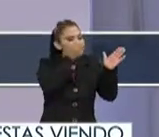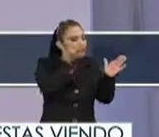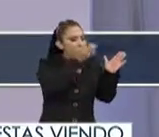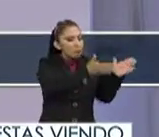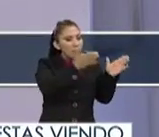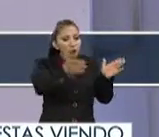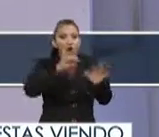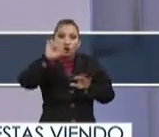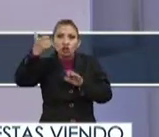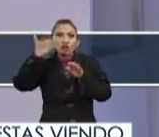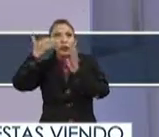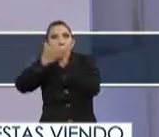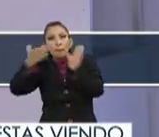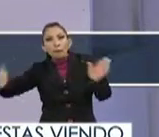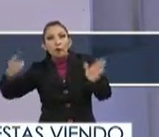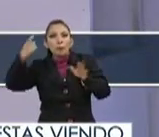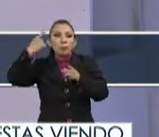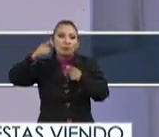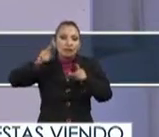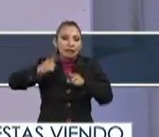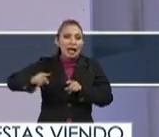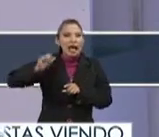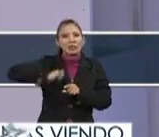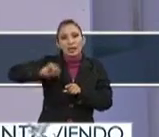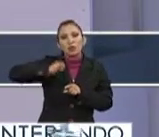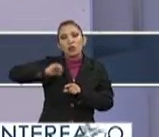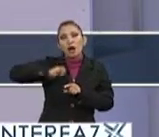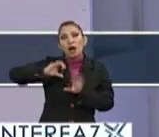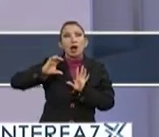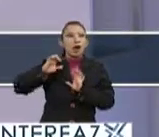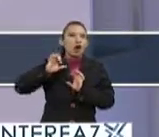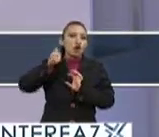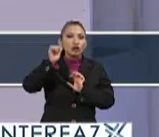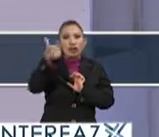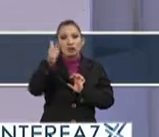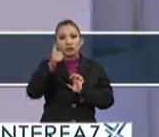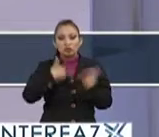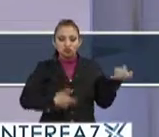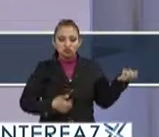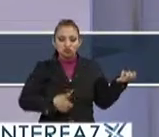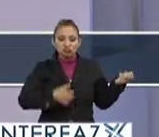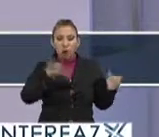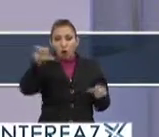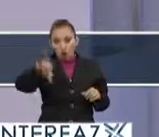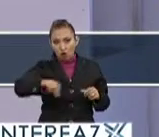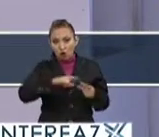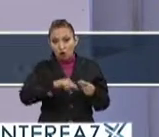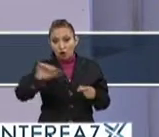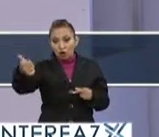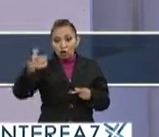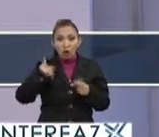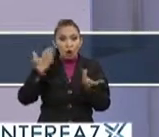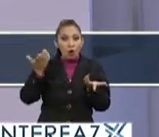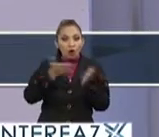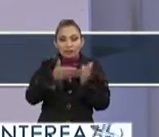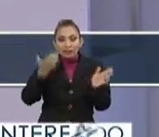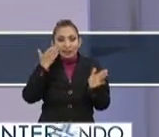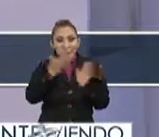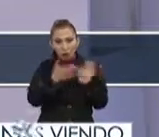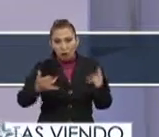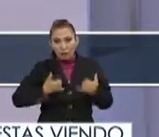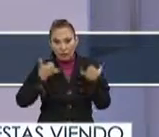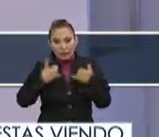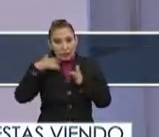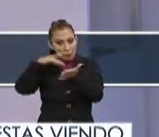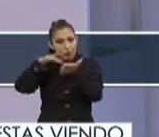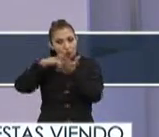ciclo de música antigua también los meses de agosto, un ciclo llamado La Guitarra Hoy, un ciclo de jóvenes en la música que también es muy importante,